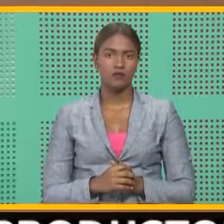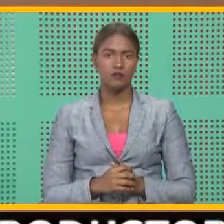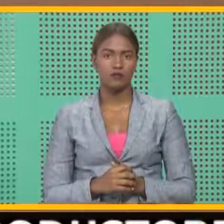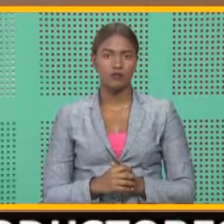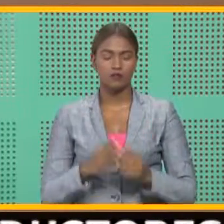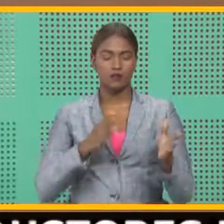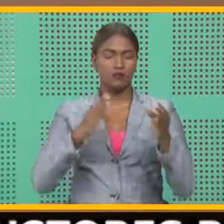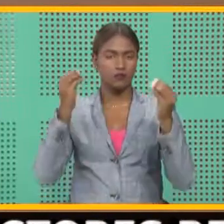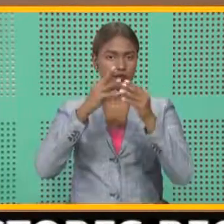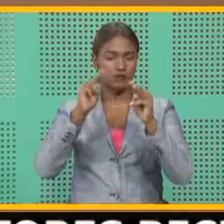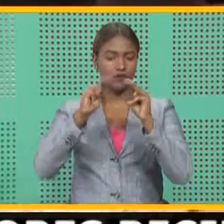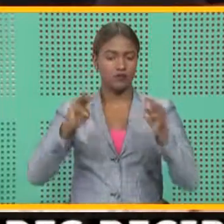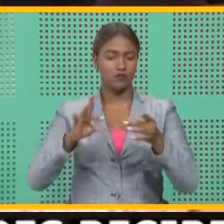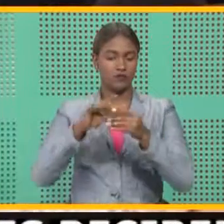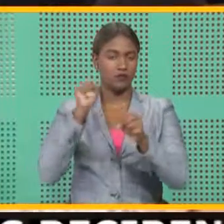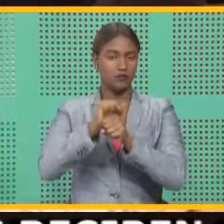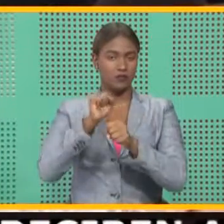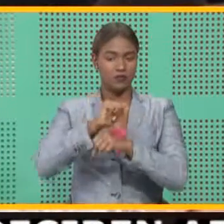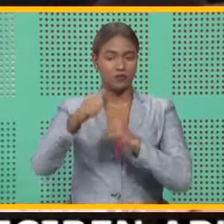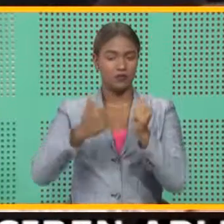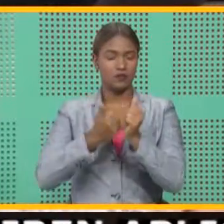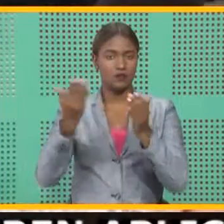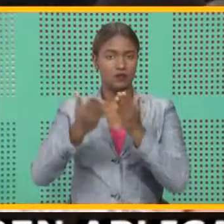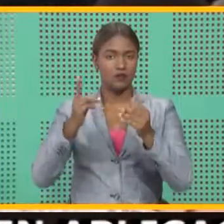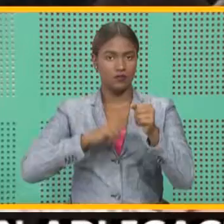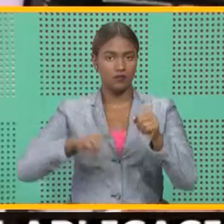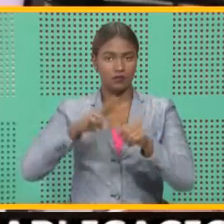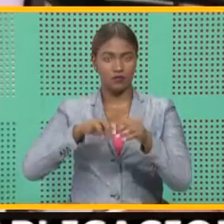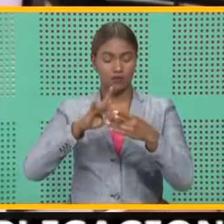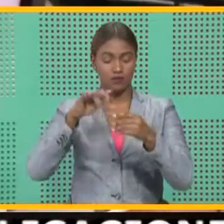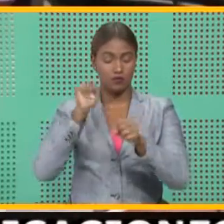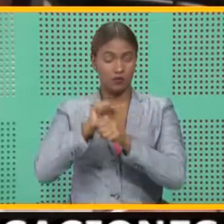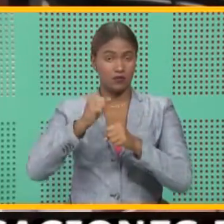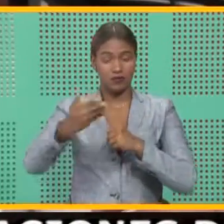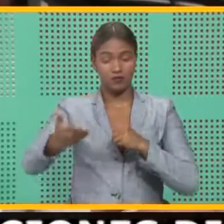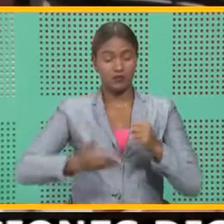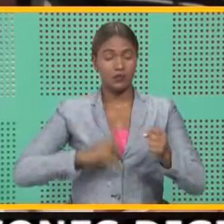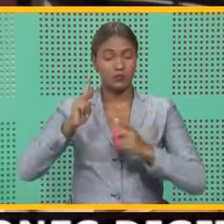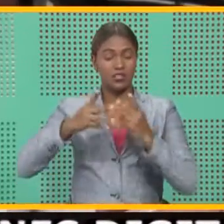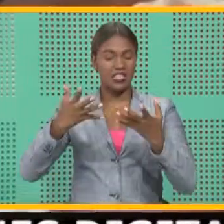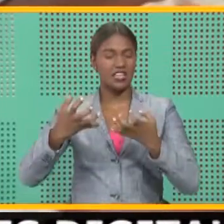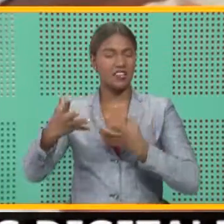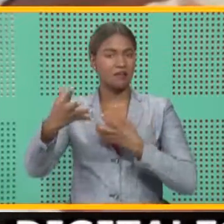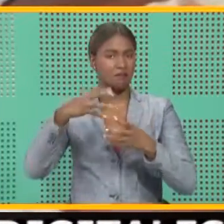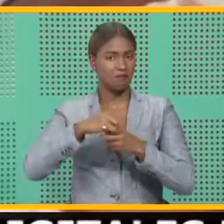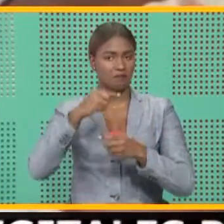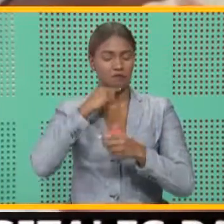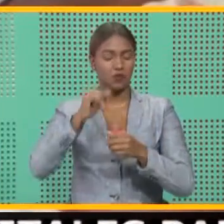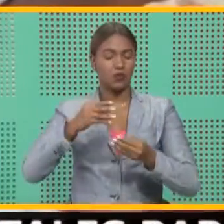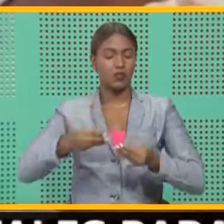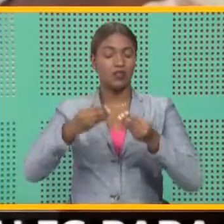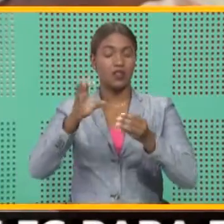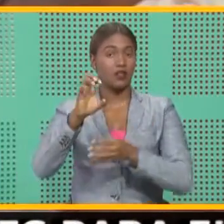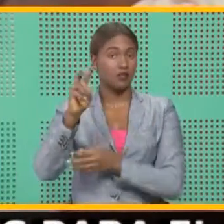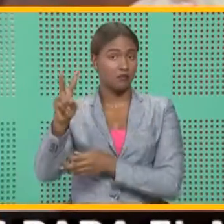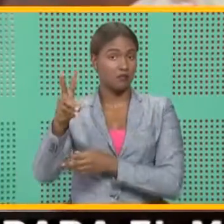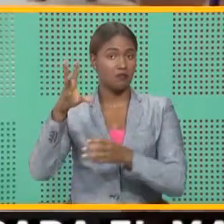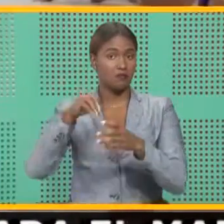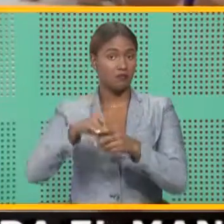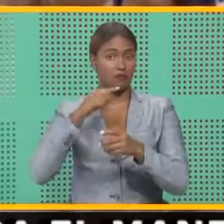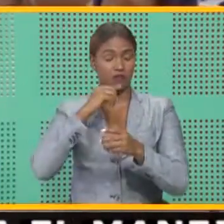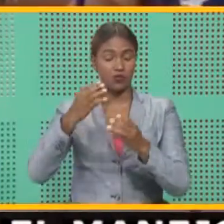En otra información, el Ministerio de Trabajo a través del Servicio Nacional de Empleo invita a las personas interesadas a depositar su currículo en